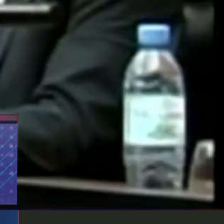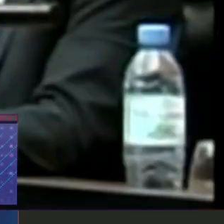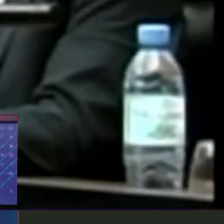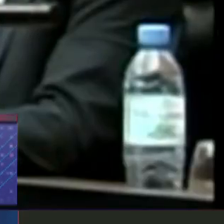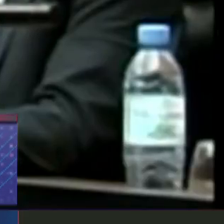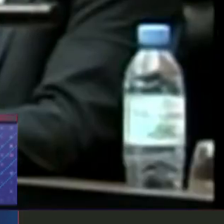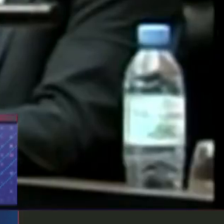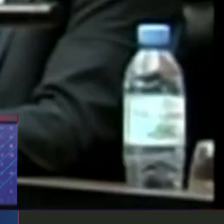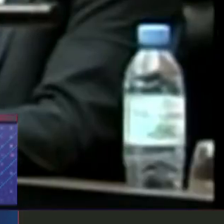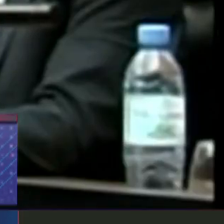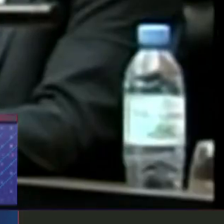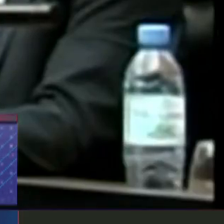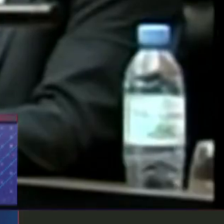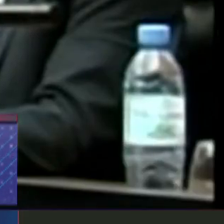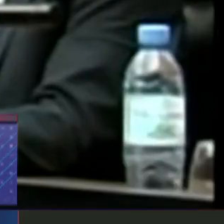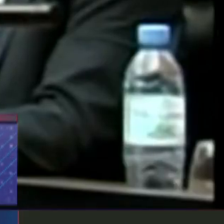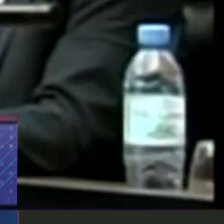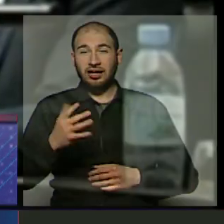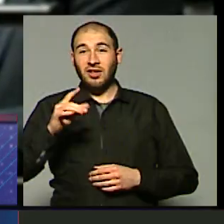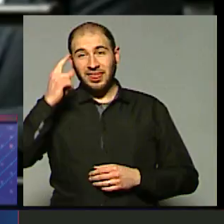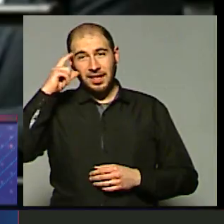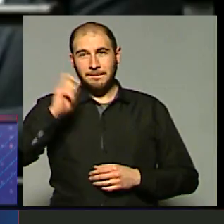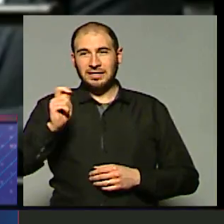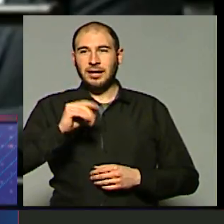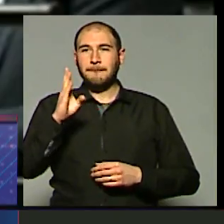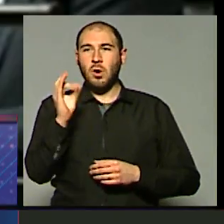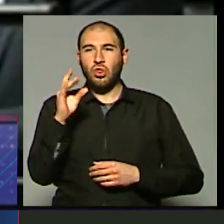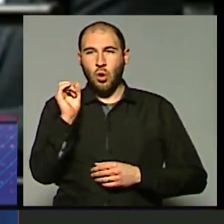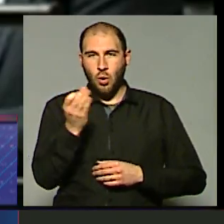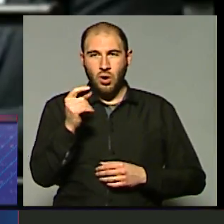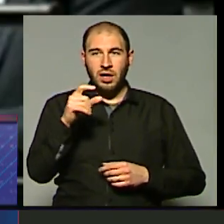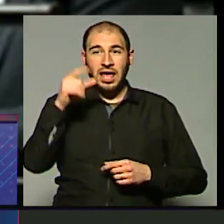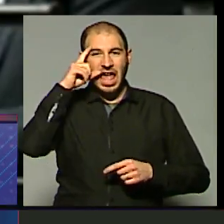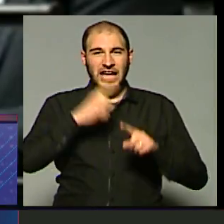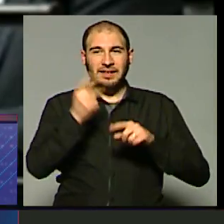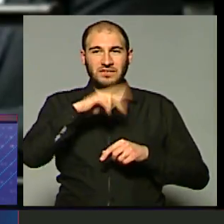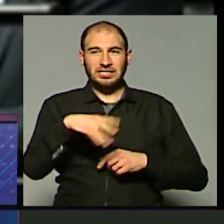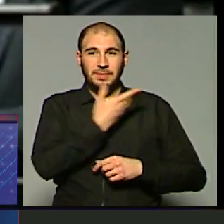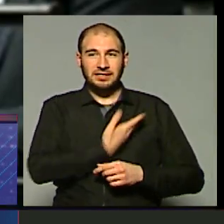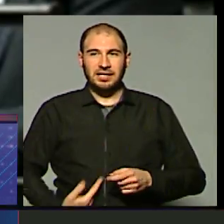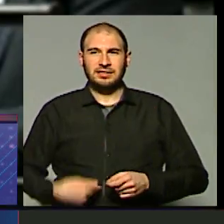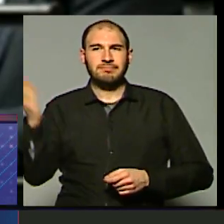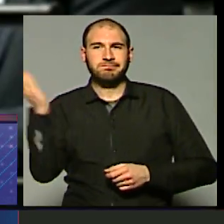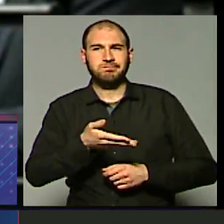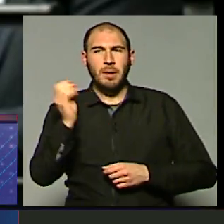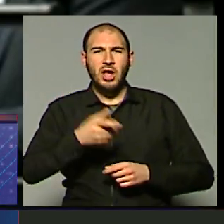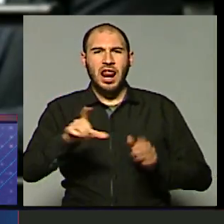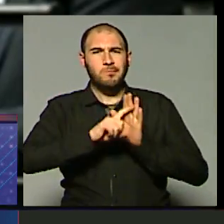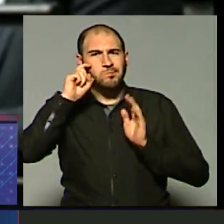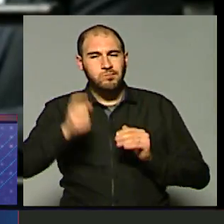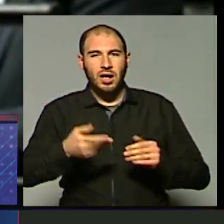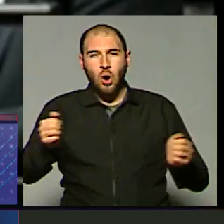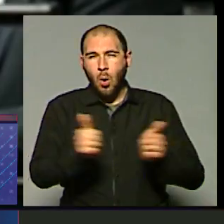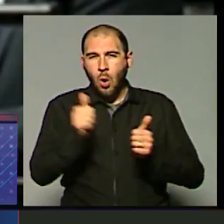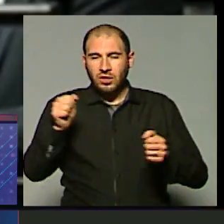Este es el tema del día. Condenaron a 5 años y 10 meses a Vudú. El ex vicepresidente recibió esa pena por delitos de